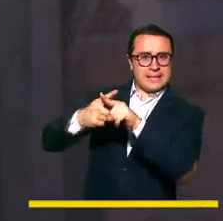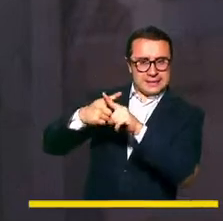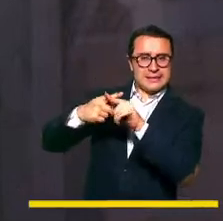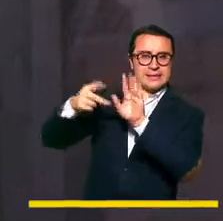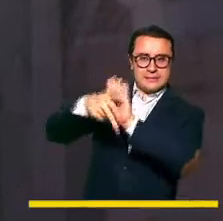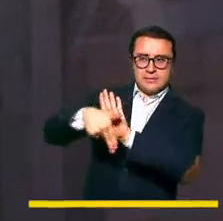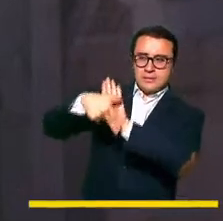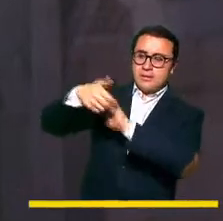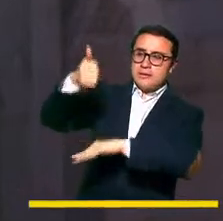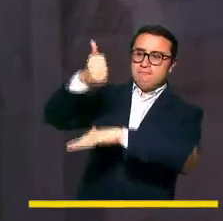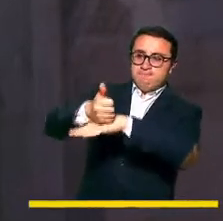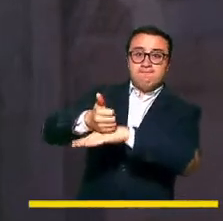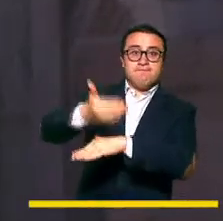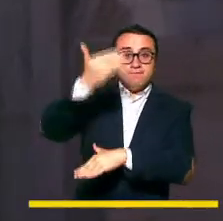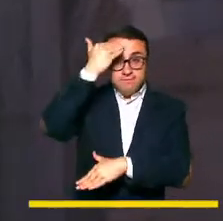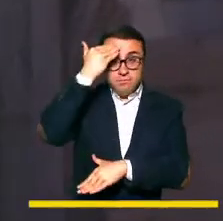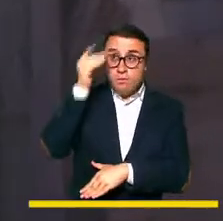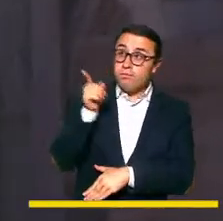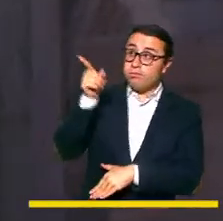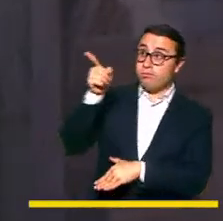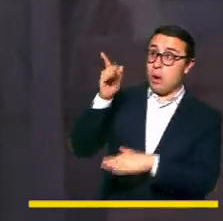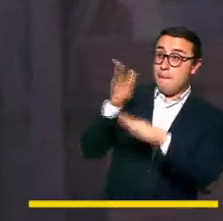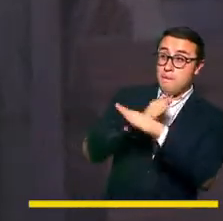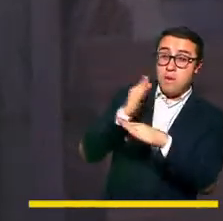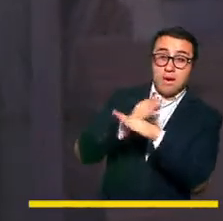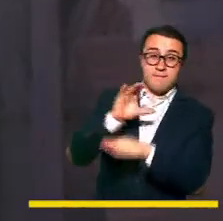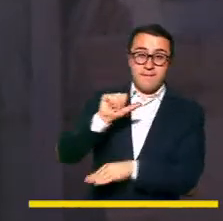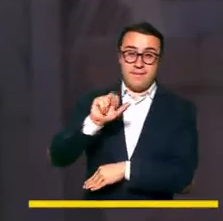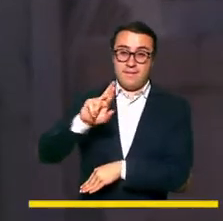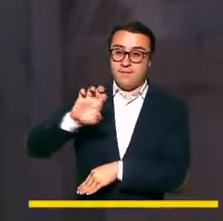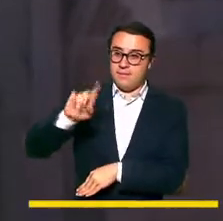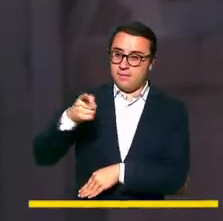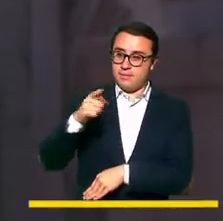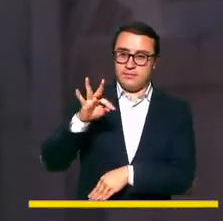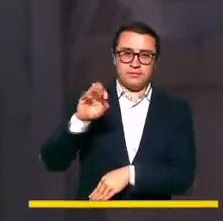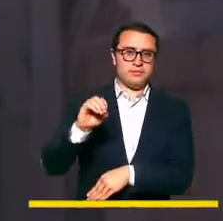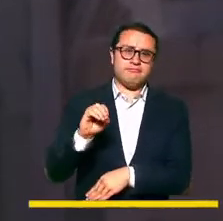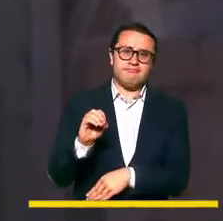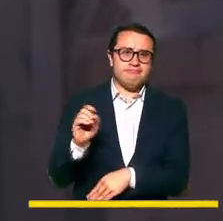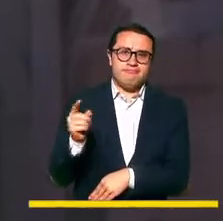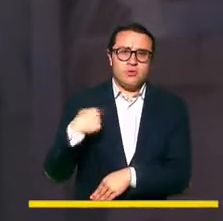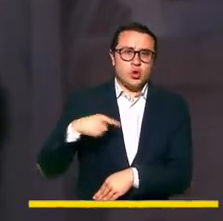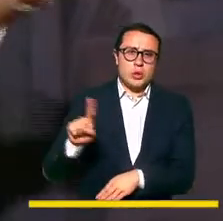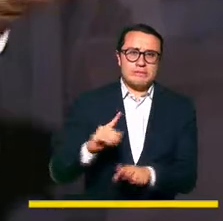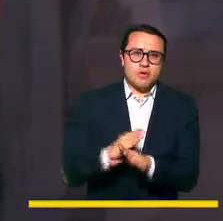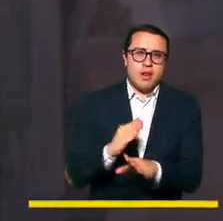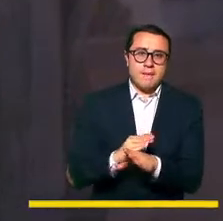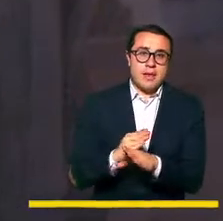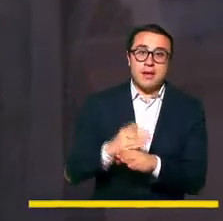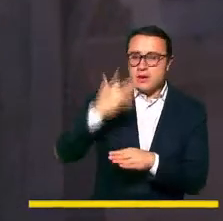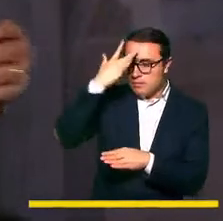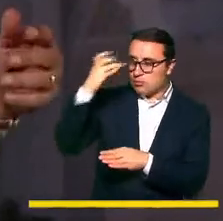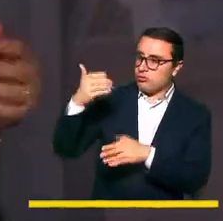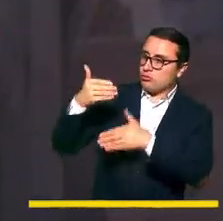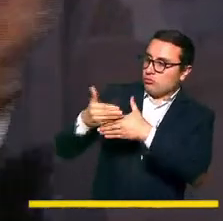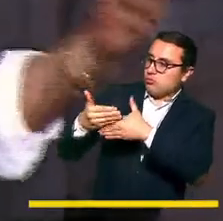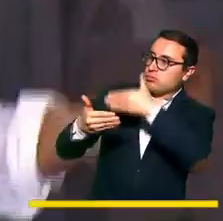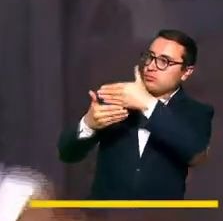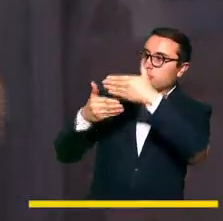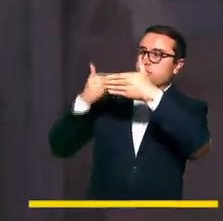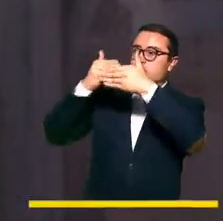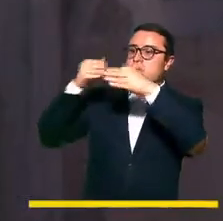sabía que el problema no es Caregato. Porque usted tapa Caregato y a los 300 metros más adelante,